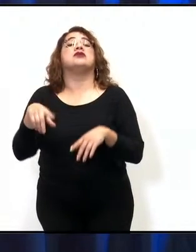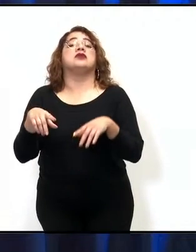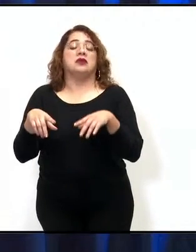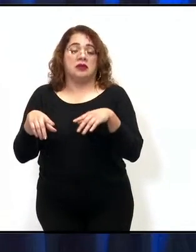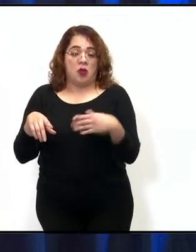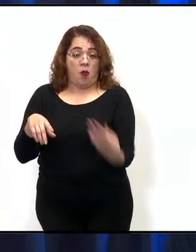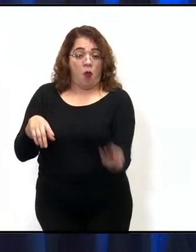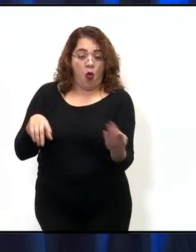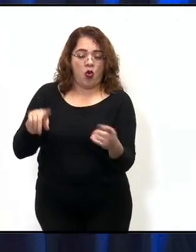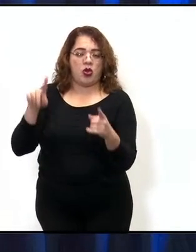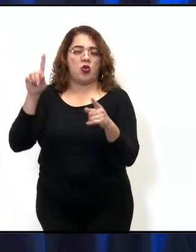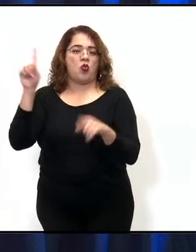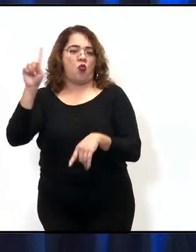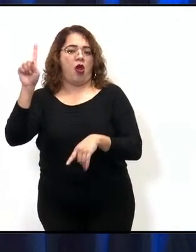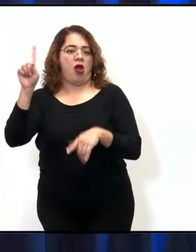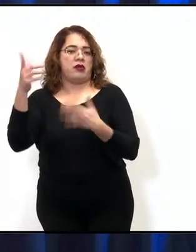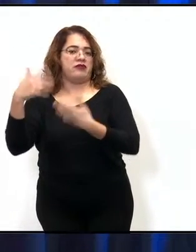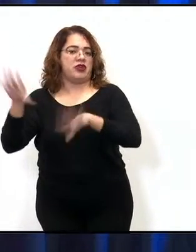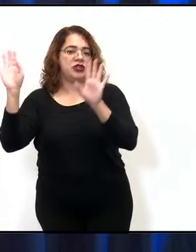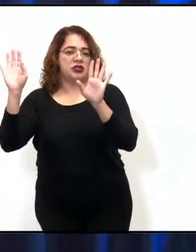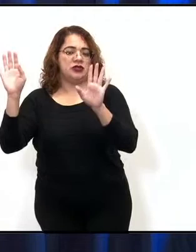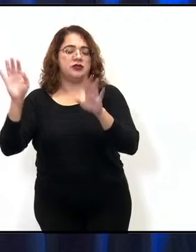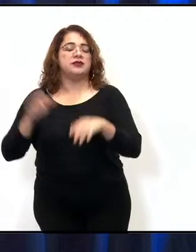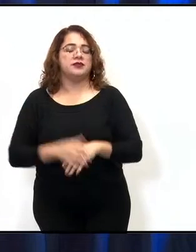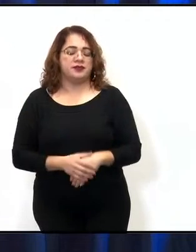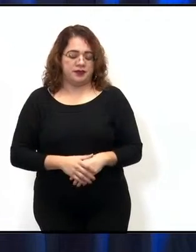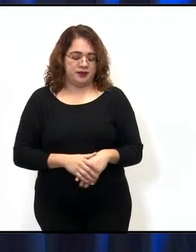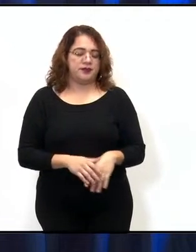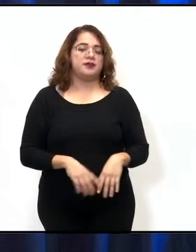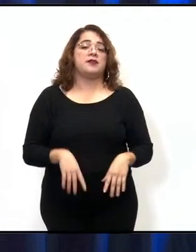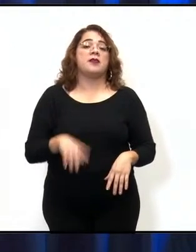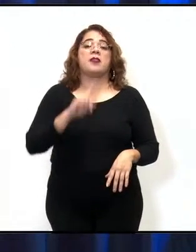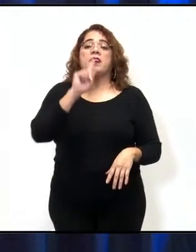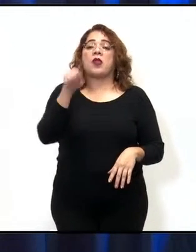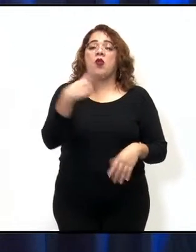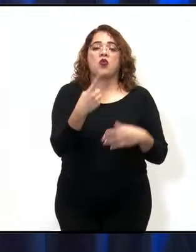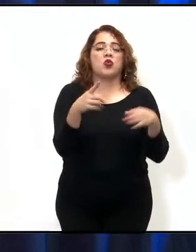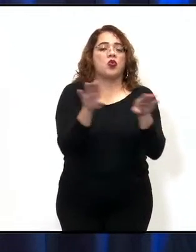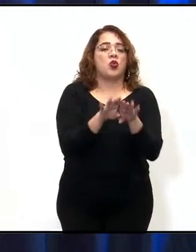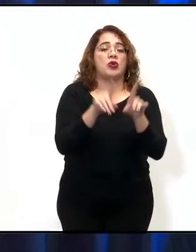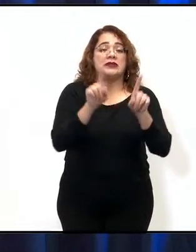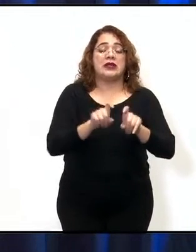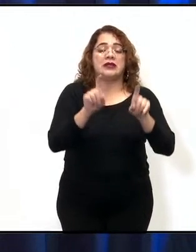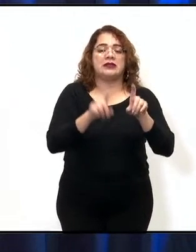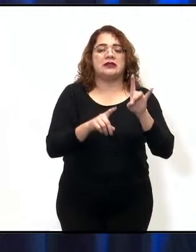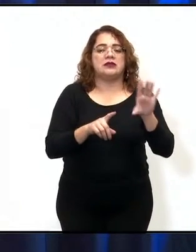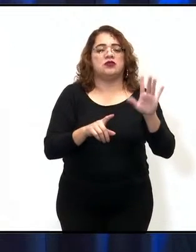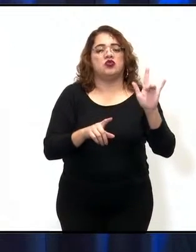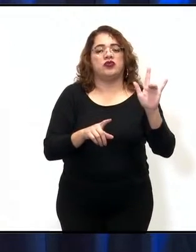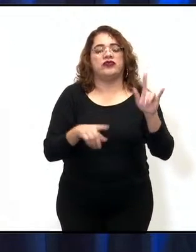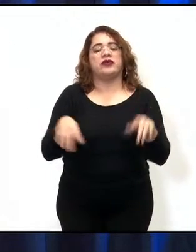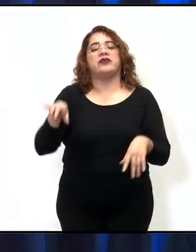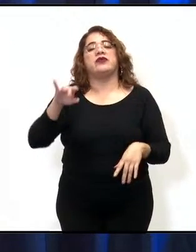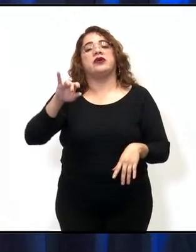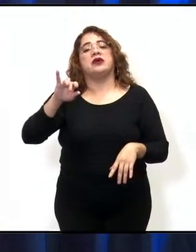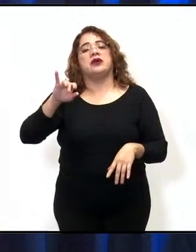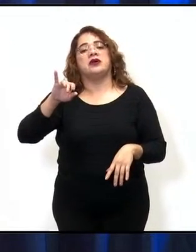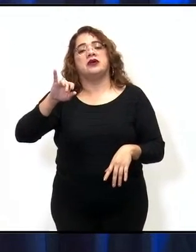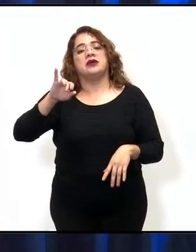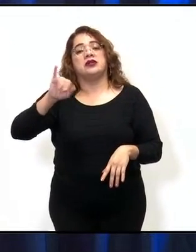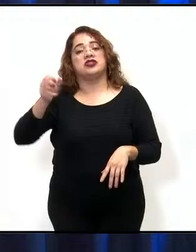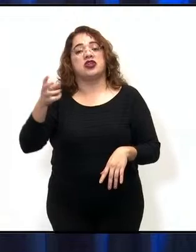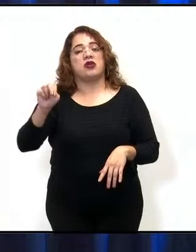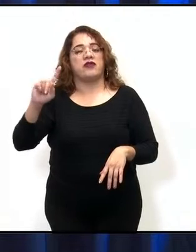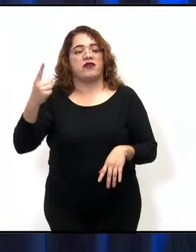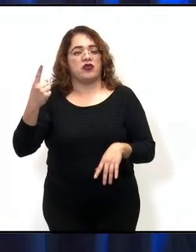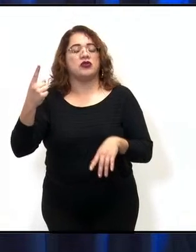de diciembre, y la víspera de Año Nuevo, el 31 de diciembre. Sabemos que la gente quiere y necesita hacerse